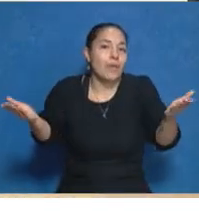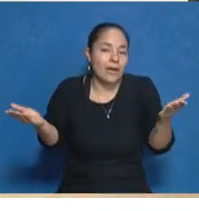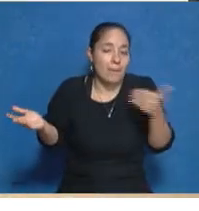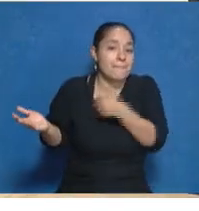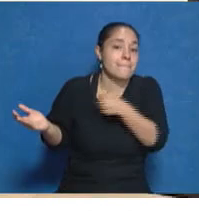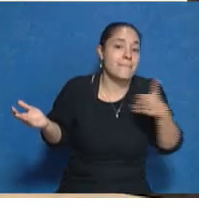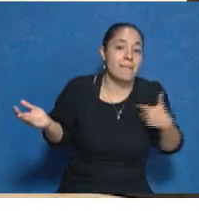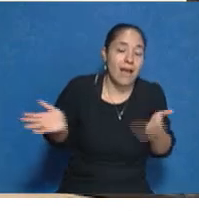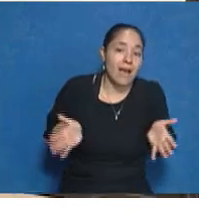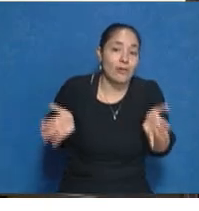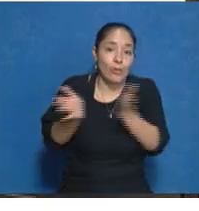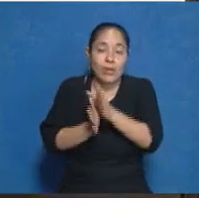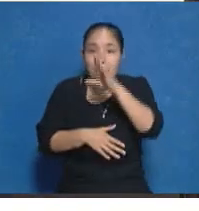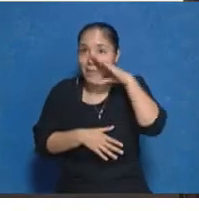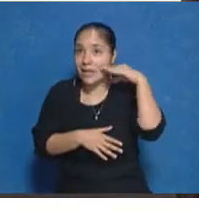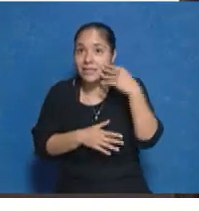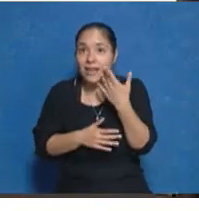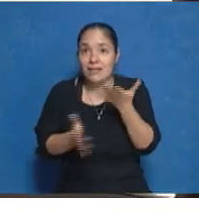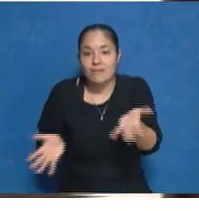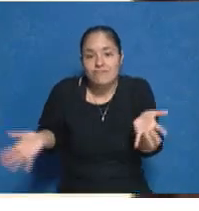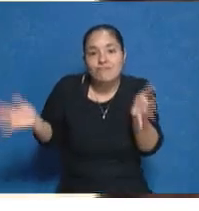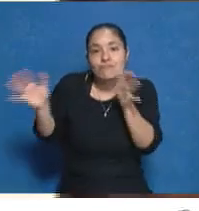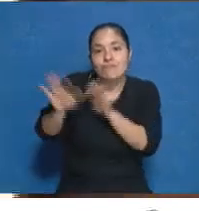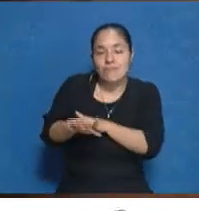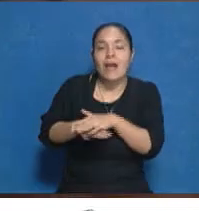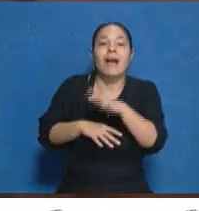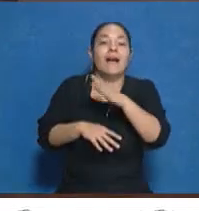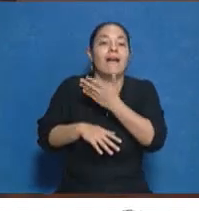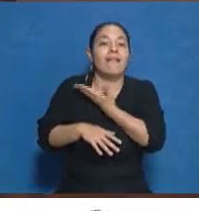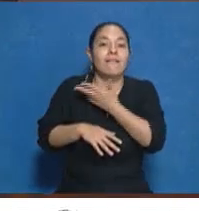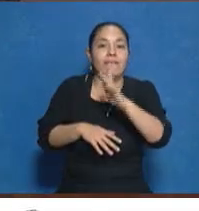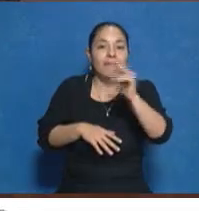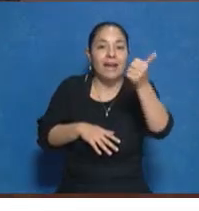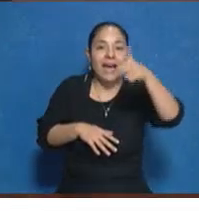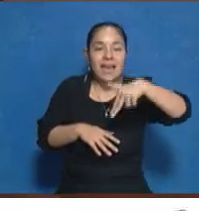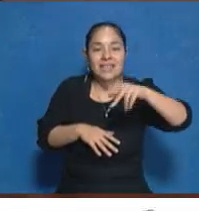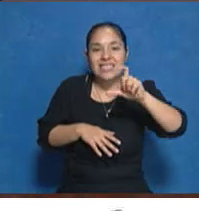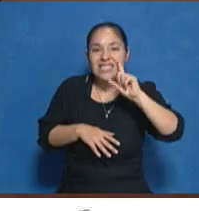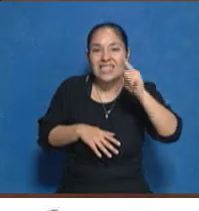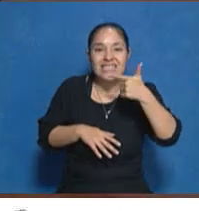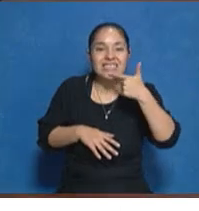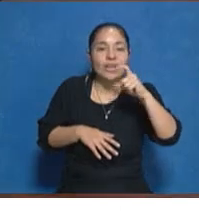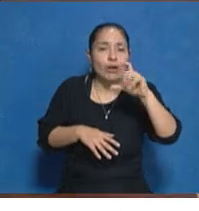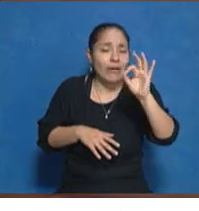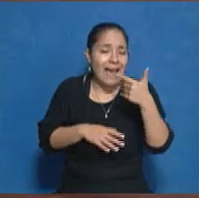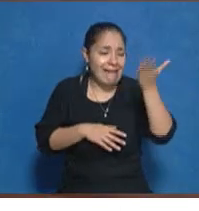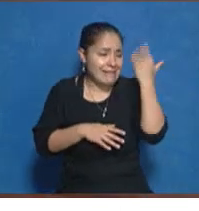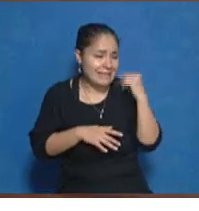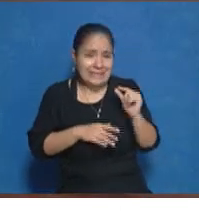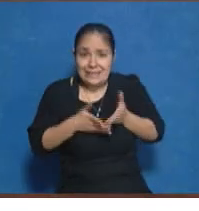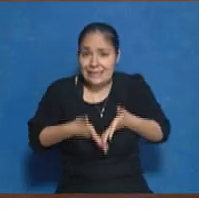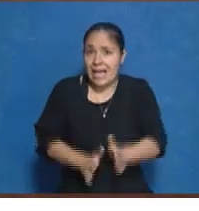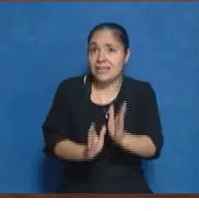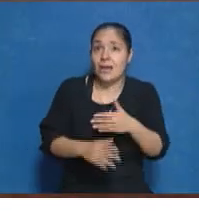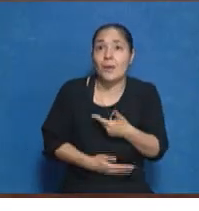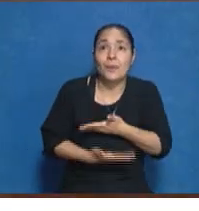madre, y allí lo vemos al presidente que lo cubre a Francisco, que tiene pocos días de vida, allí se lo ve al bebé